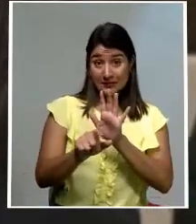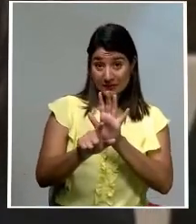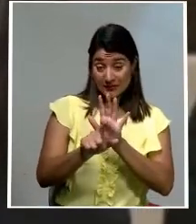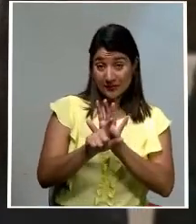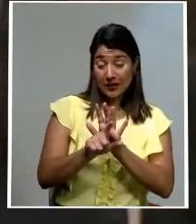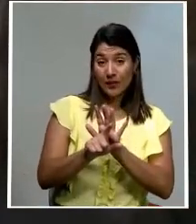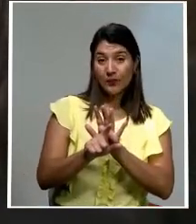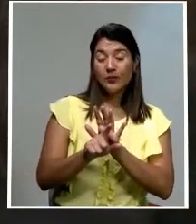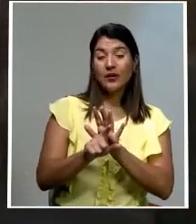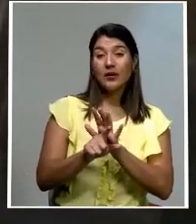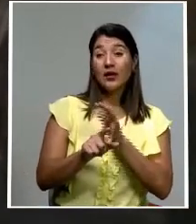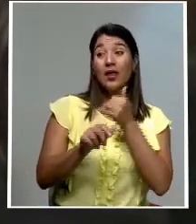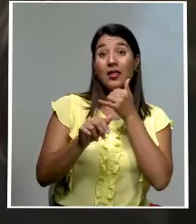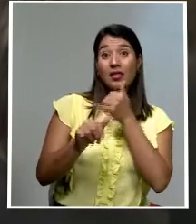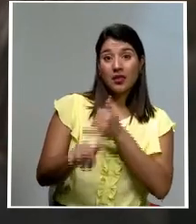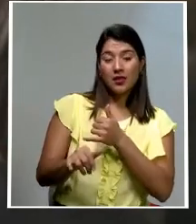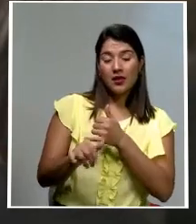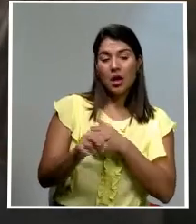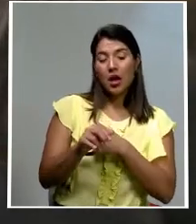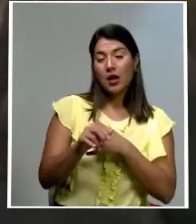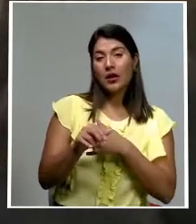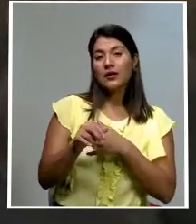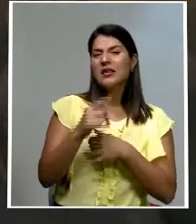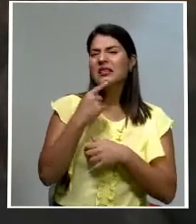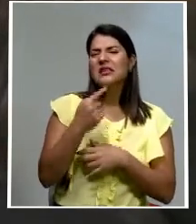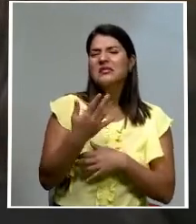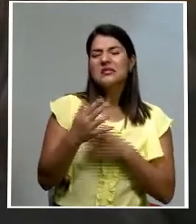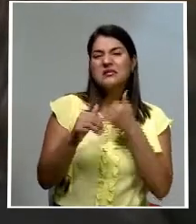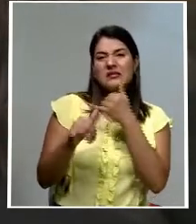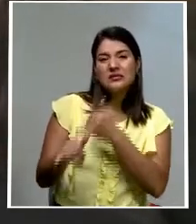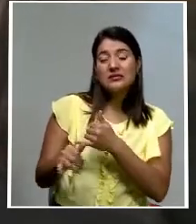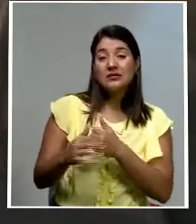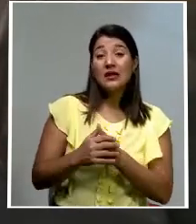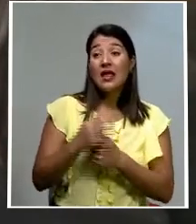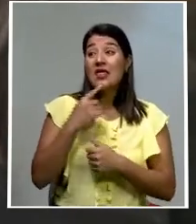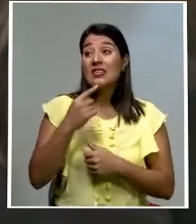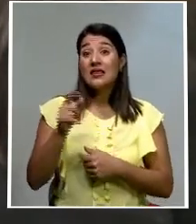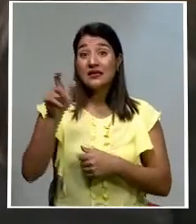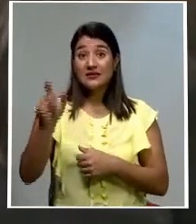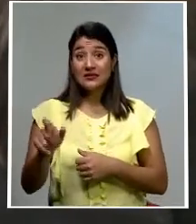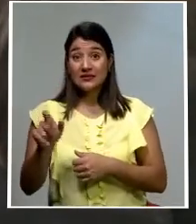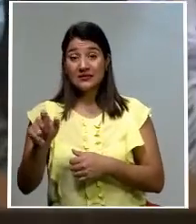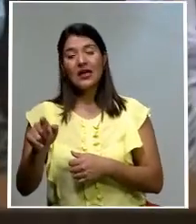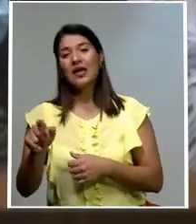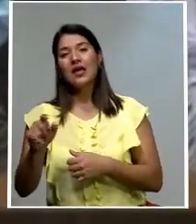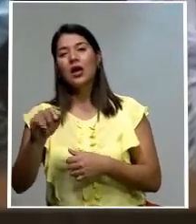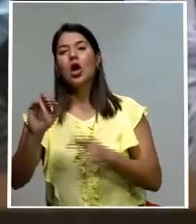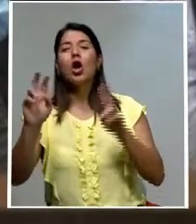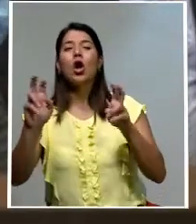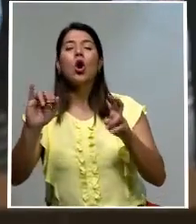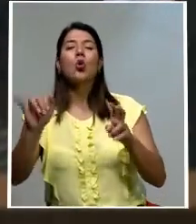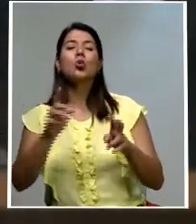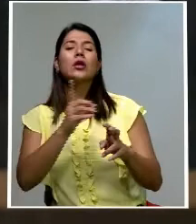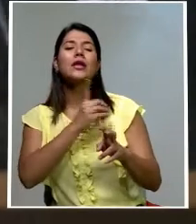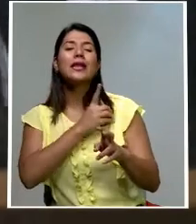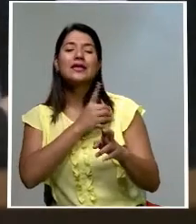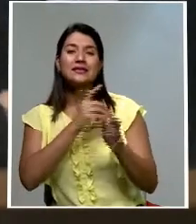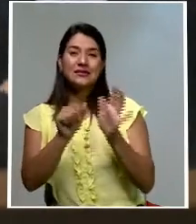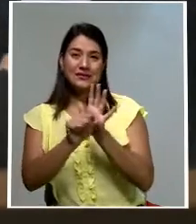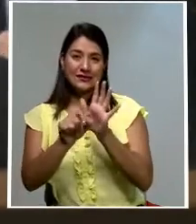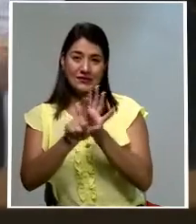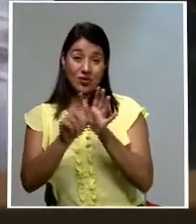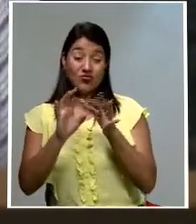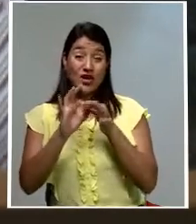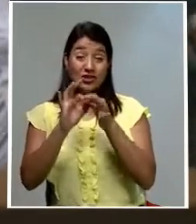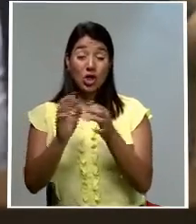acusación señala que el accionar del directorio de la Asamblea Legislativa con respecto a los